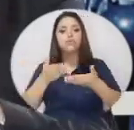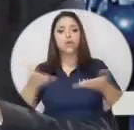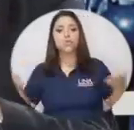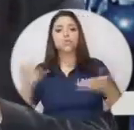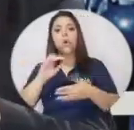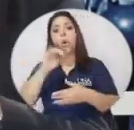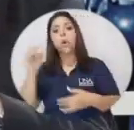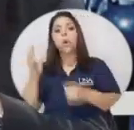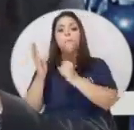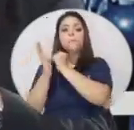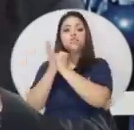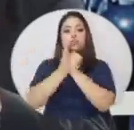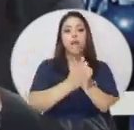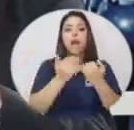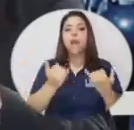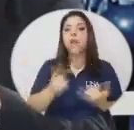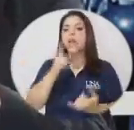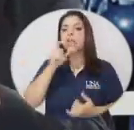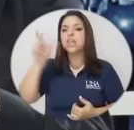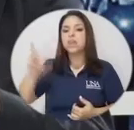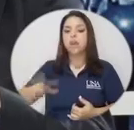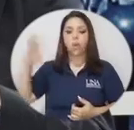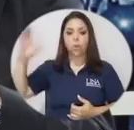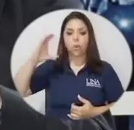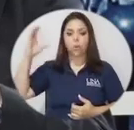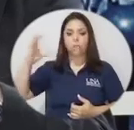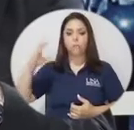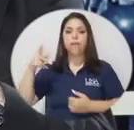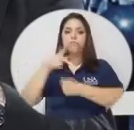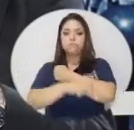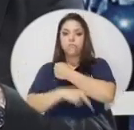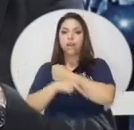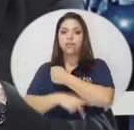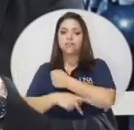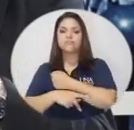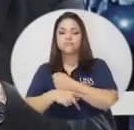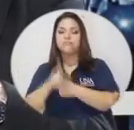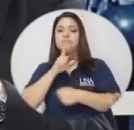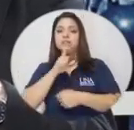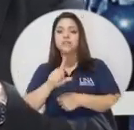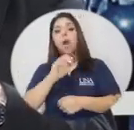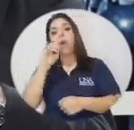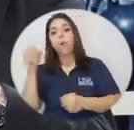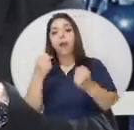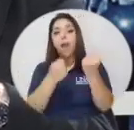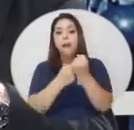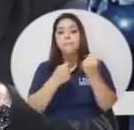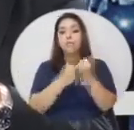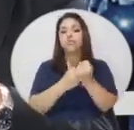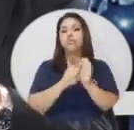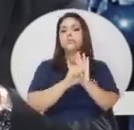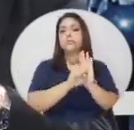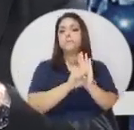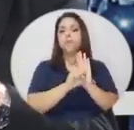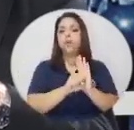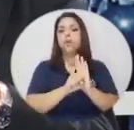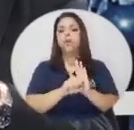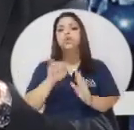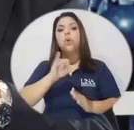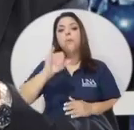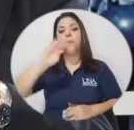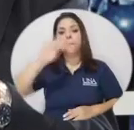presionar, como puede ser el momento actual tan problemático de Colombia, o bien apoyos muy simbólicos a figuras como